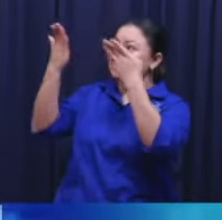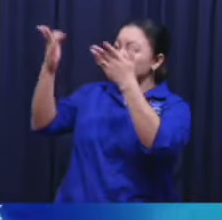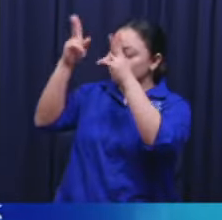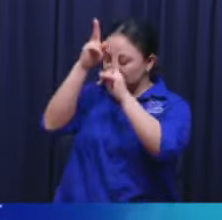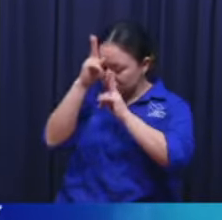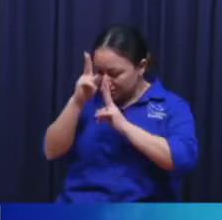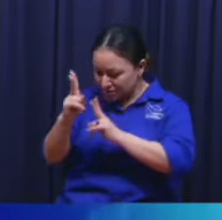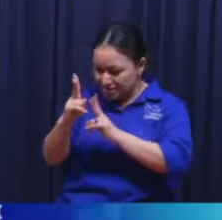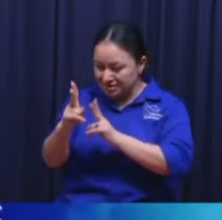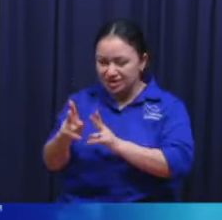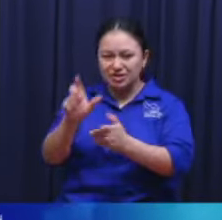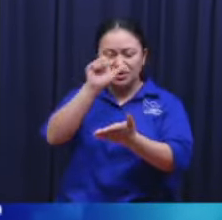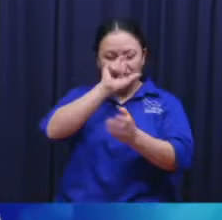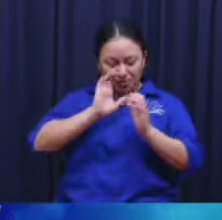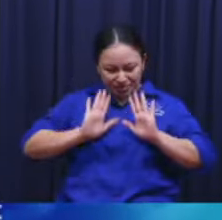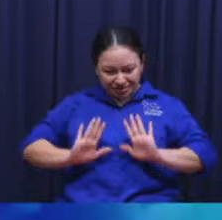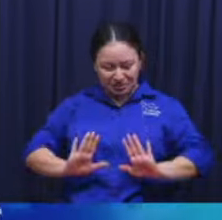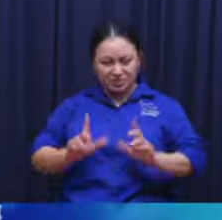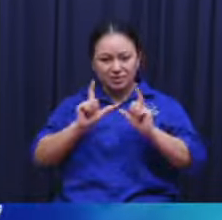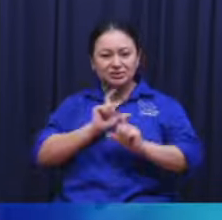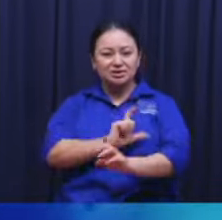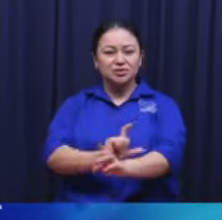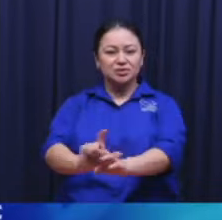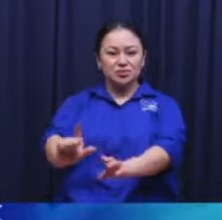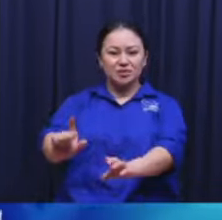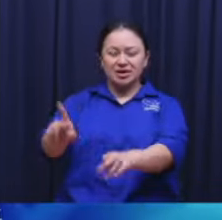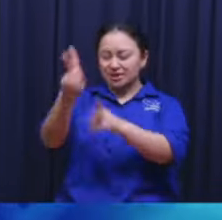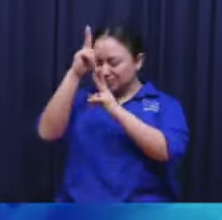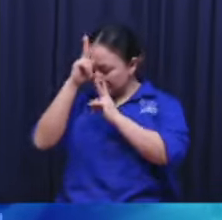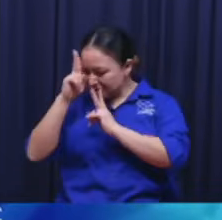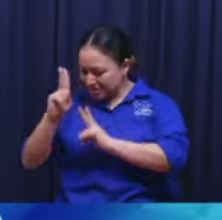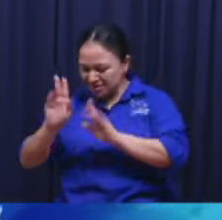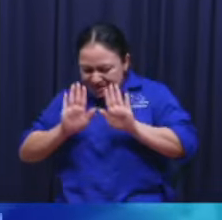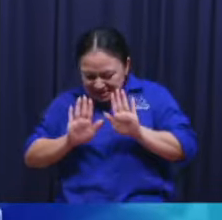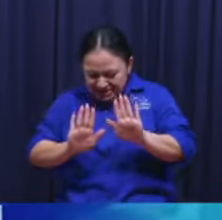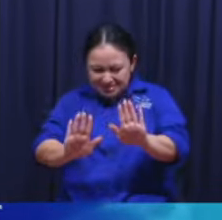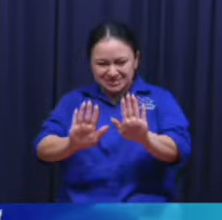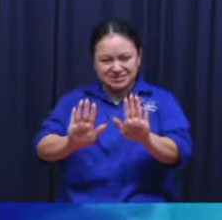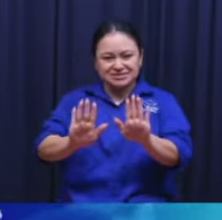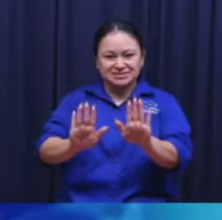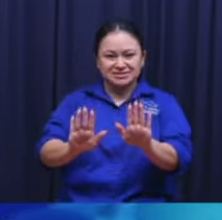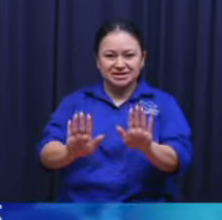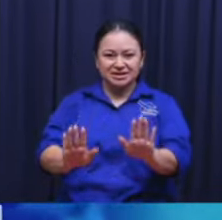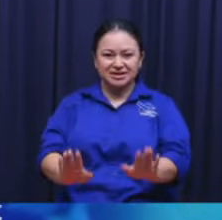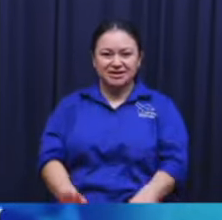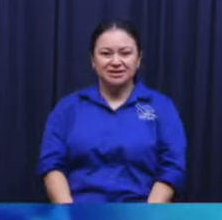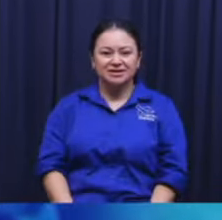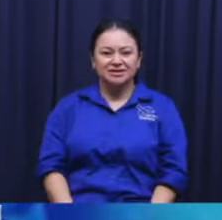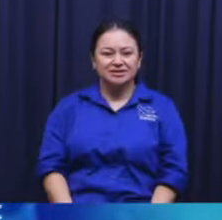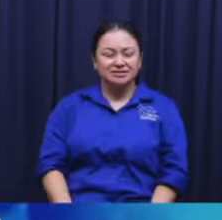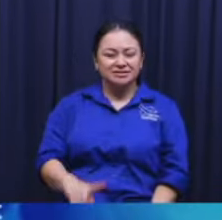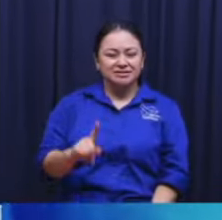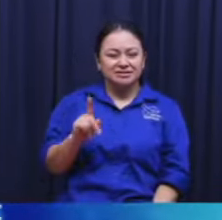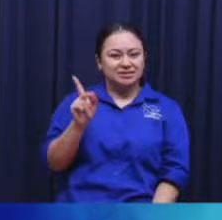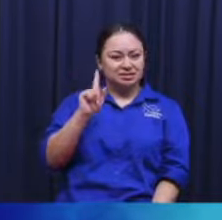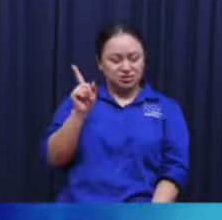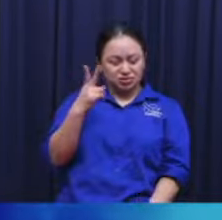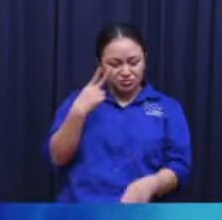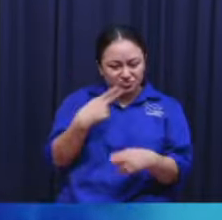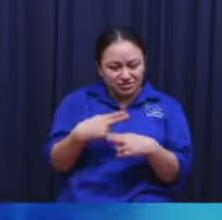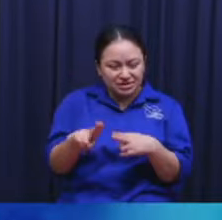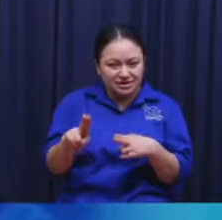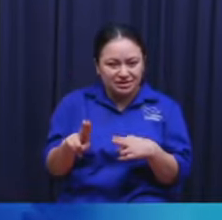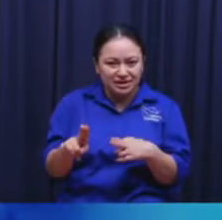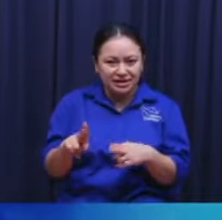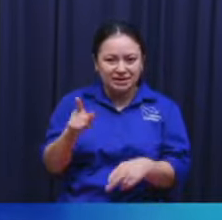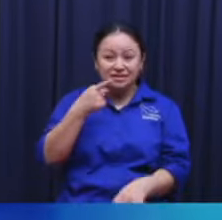honrando, síguelo buscando, sigue resistiendo. No tarda en venir la promesa cumplida sobre tu cabeza. Dale